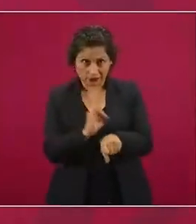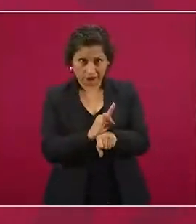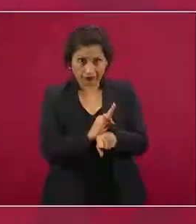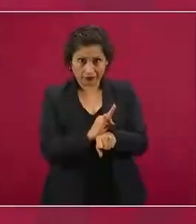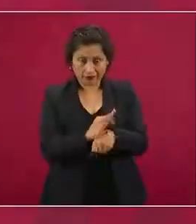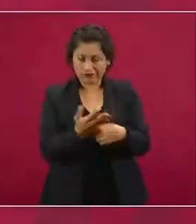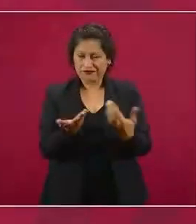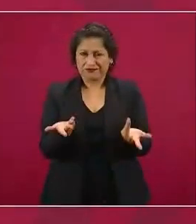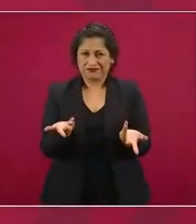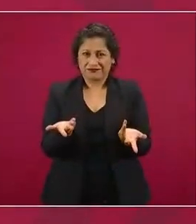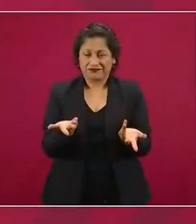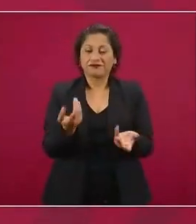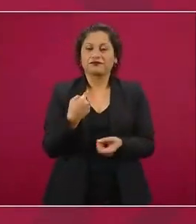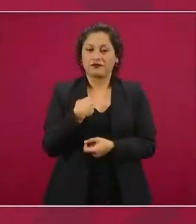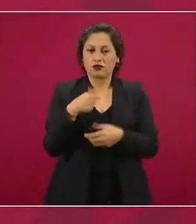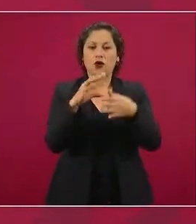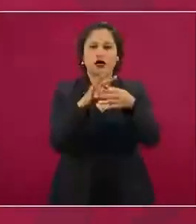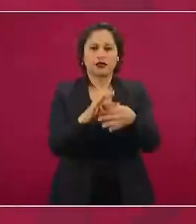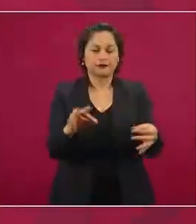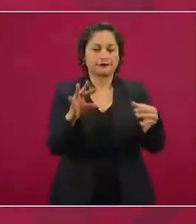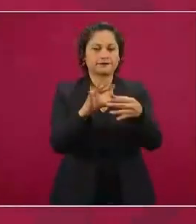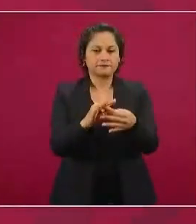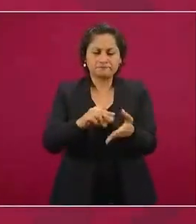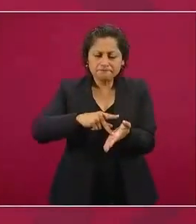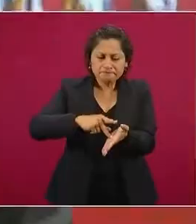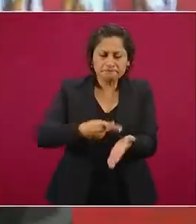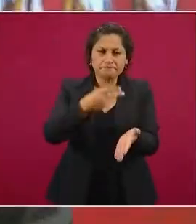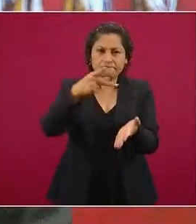lo he dicho varias veces,